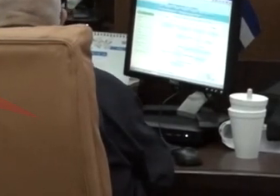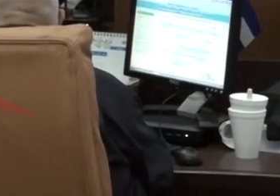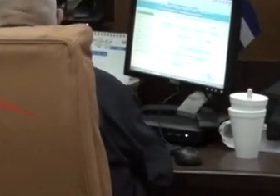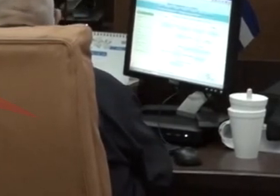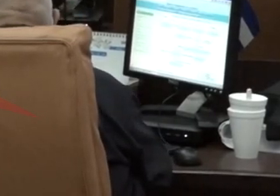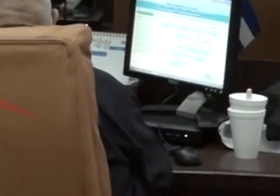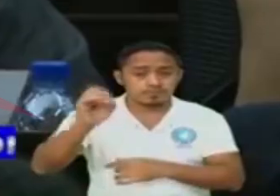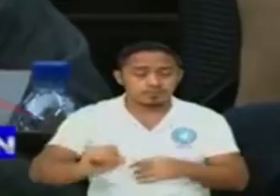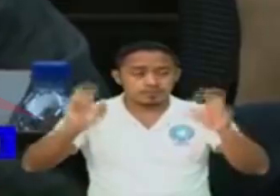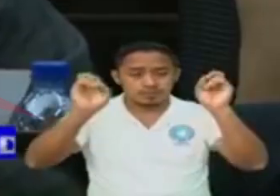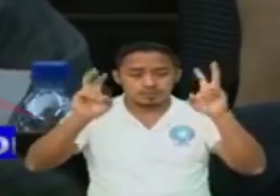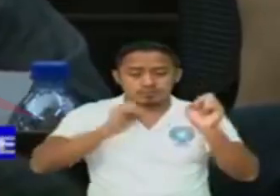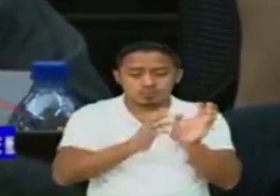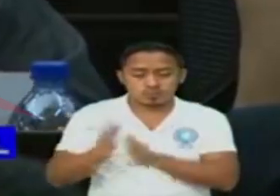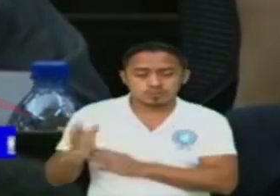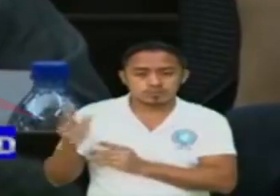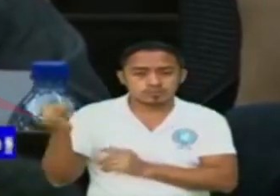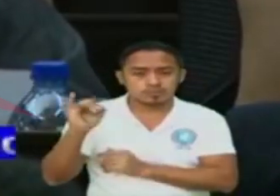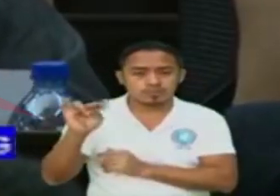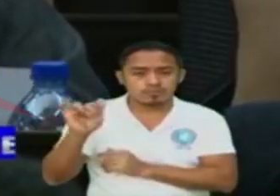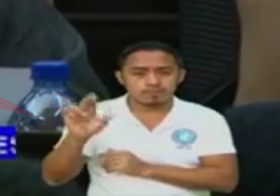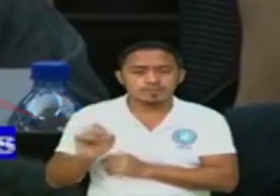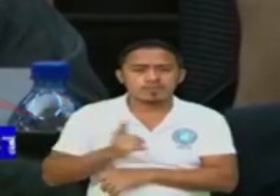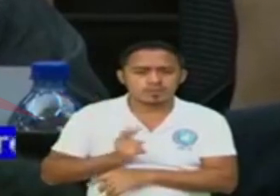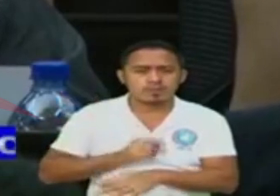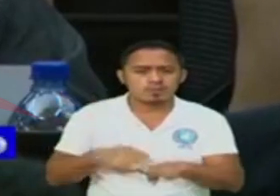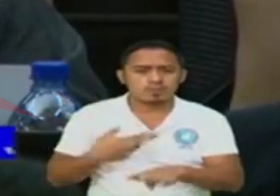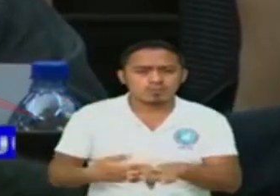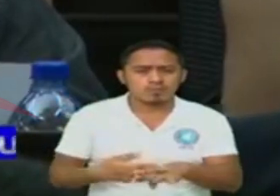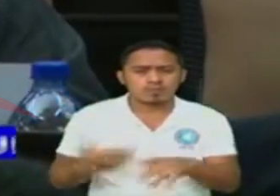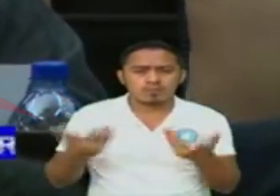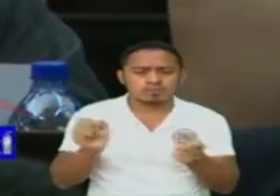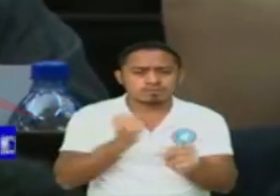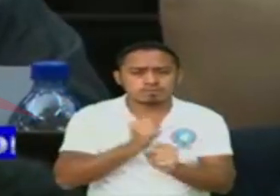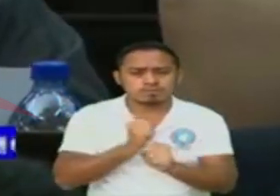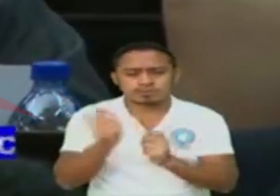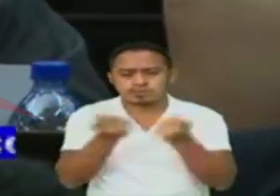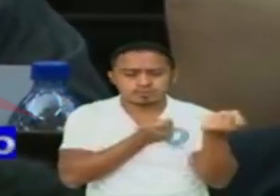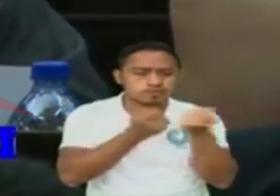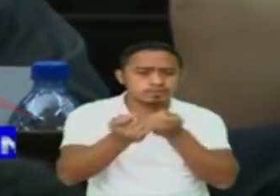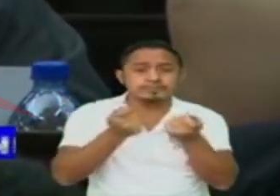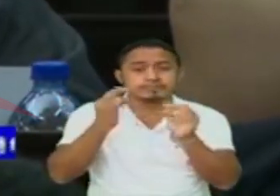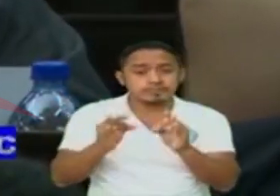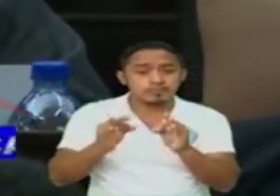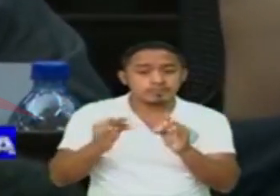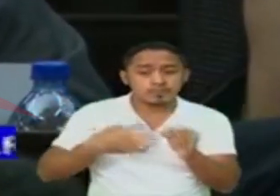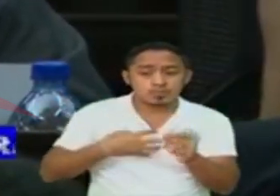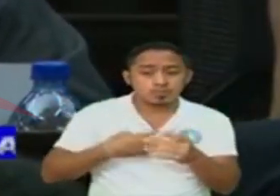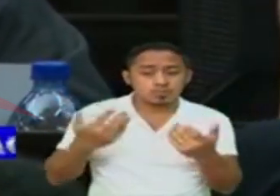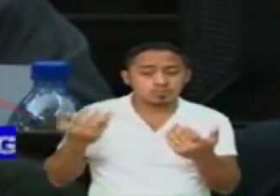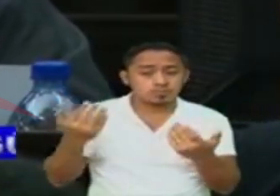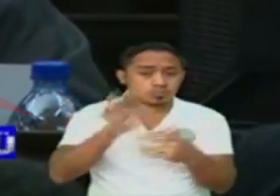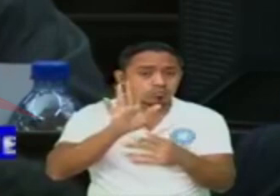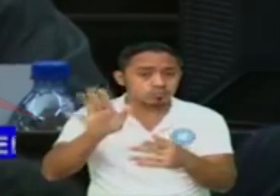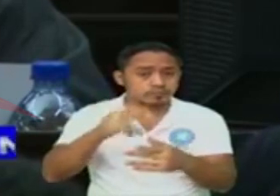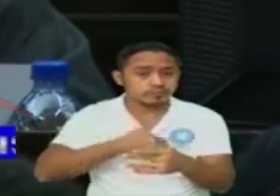la materia orden interno contiene normas que rigen el funcionamiento y facultades de las instituciones